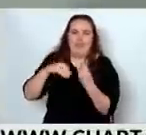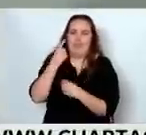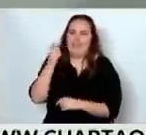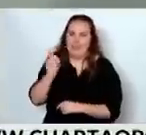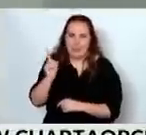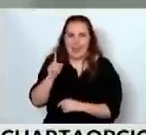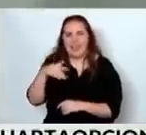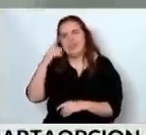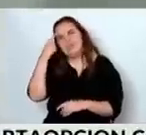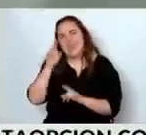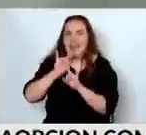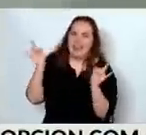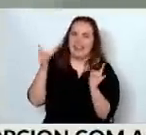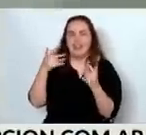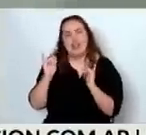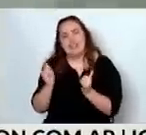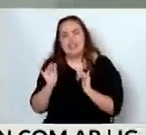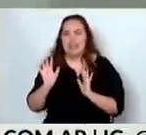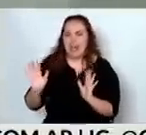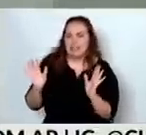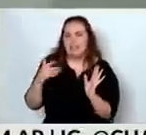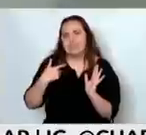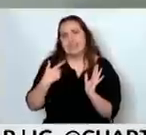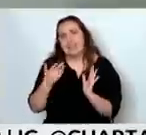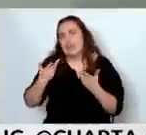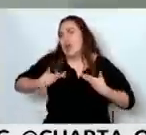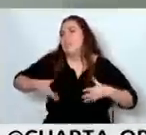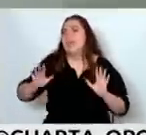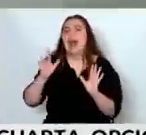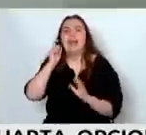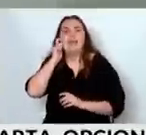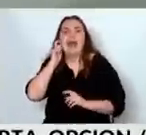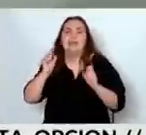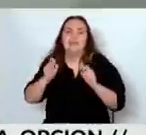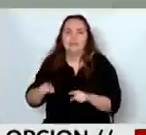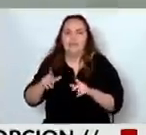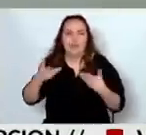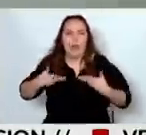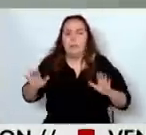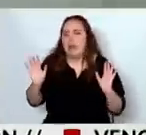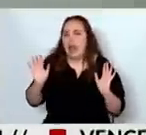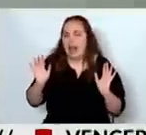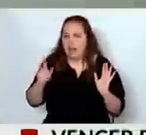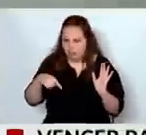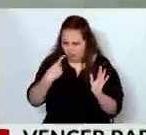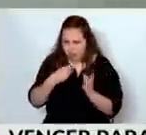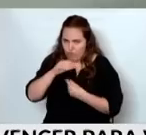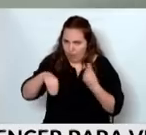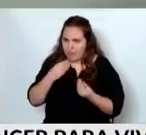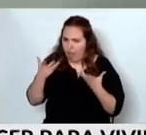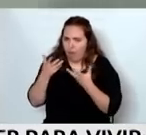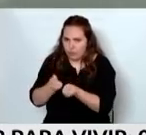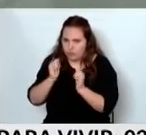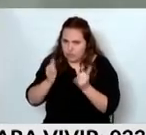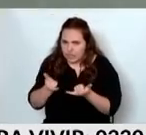Son rebeldía, uno dice, bueno, es la adolescencia, está rebelde, es normal, y somos una familia que acompaña, te vuelvo a decir, porque